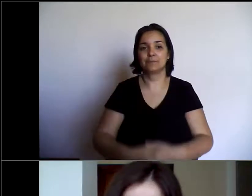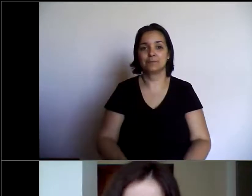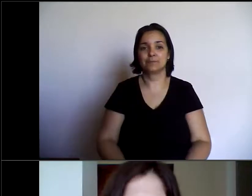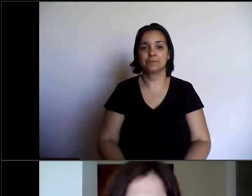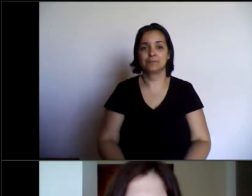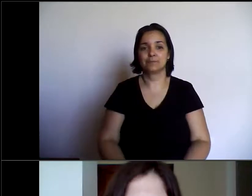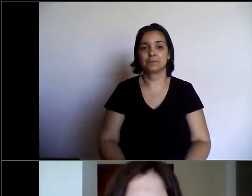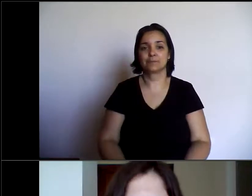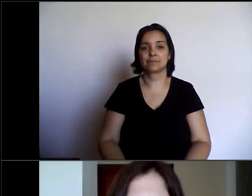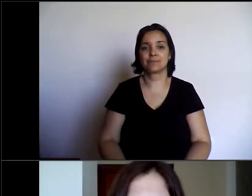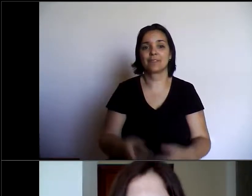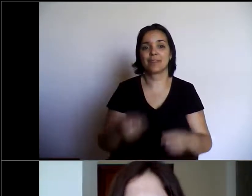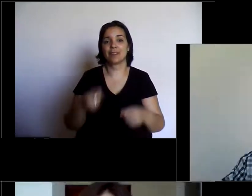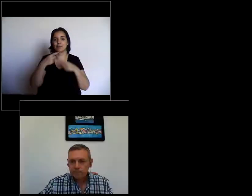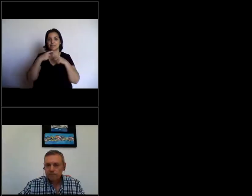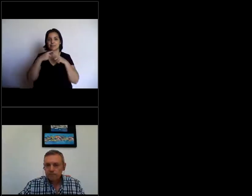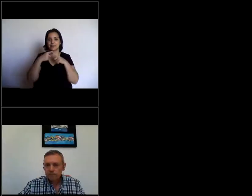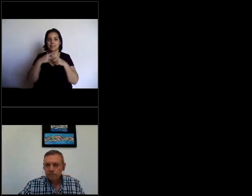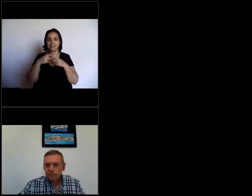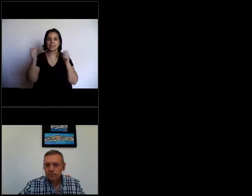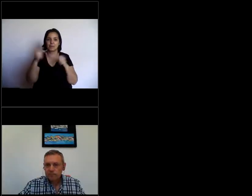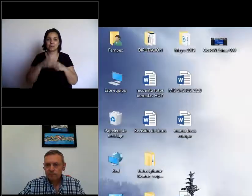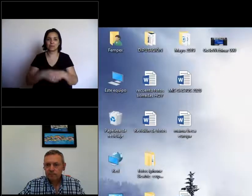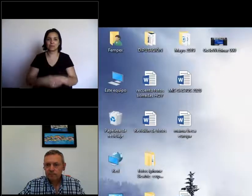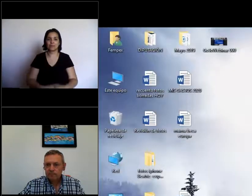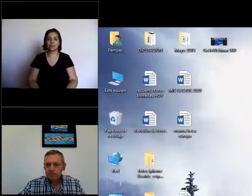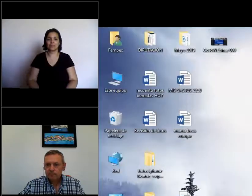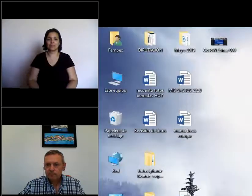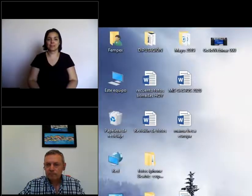Para compartir ahora.